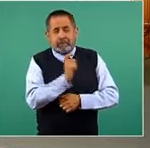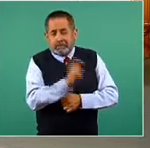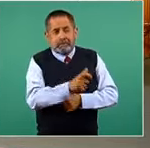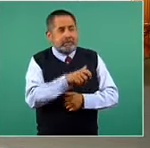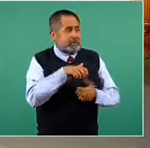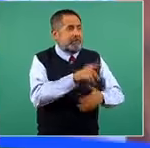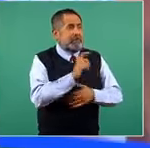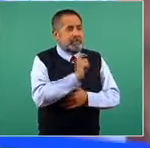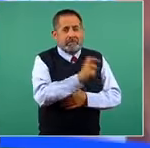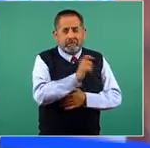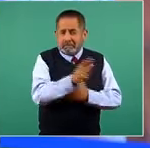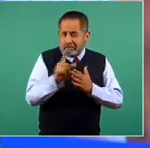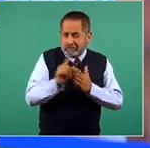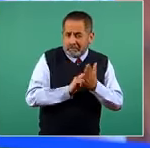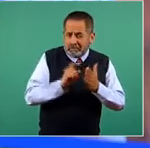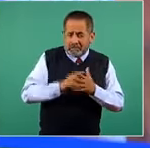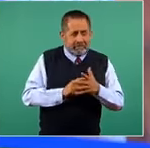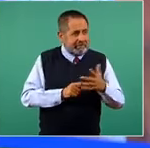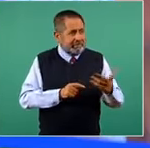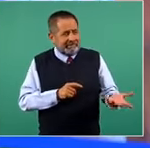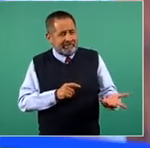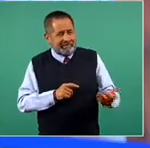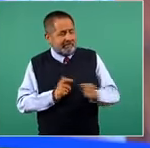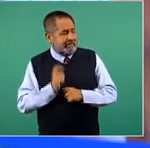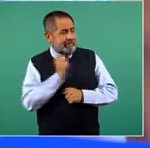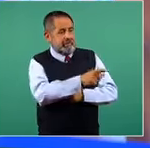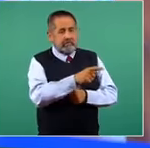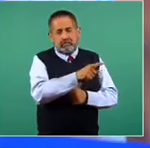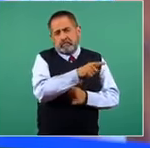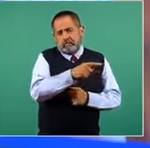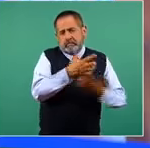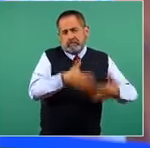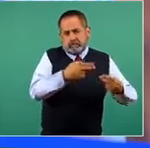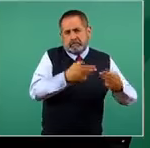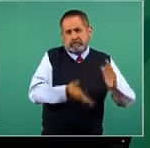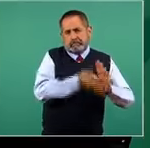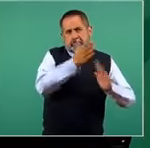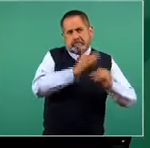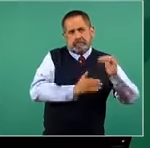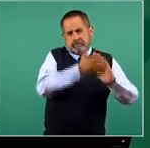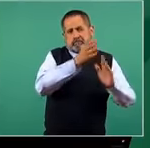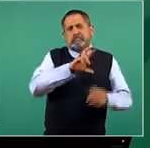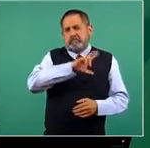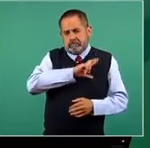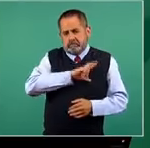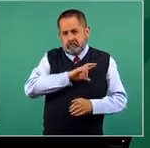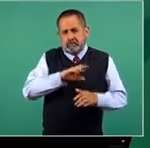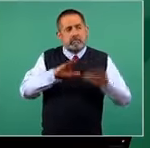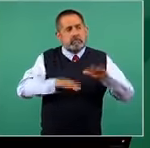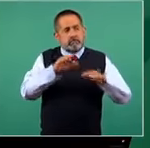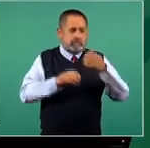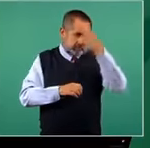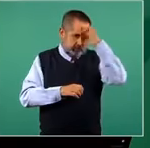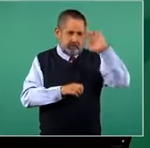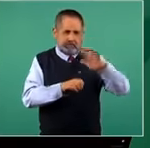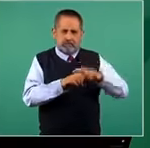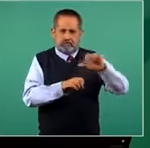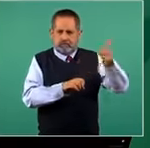por mes, que se tienen que pagar a la compañía privada, en algunos casos son compañías extranjeras,